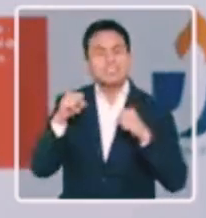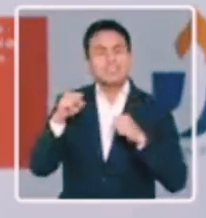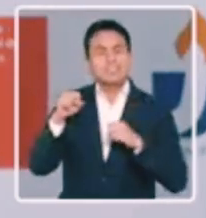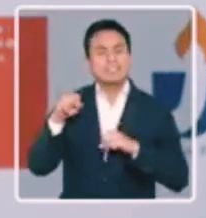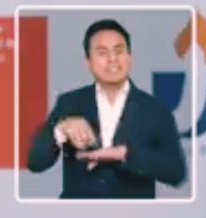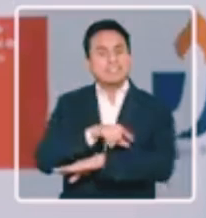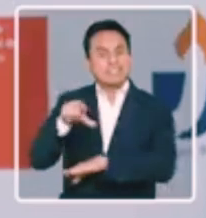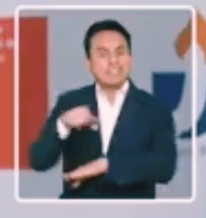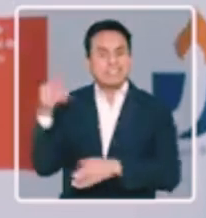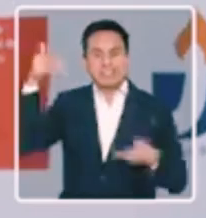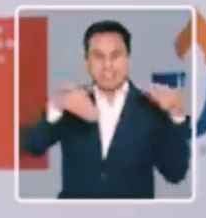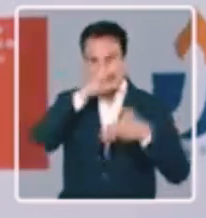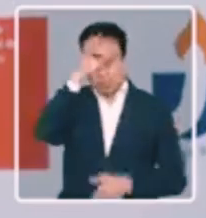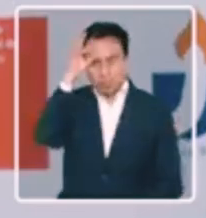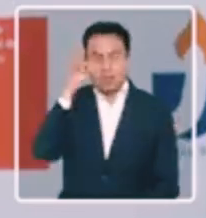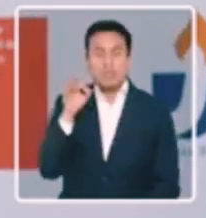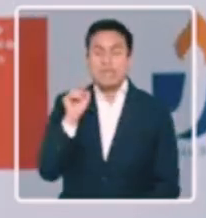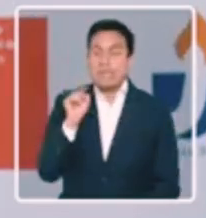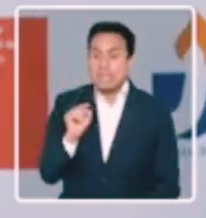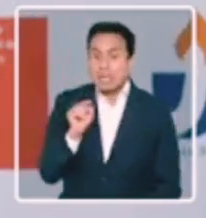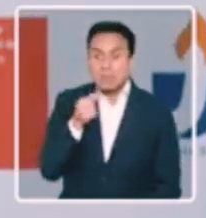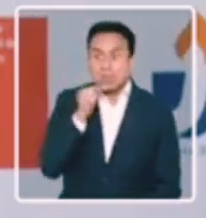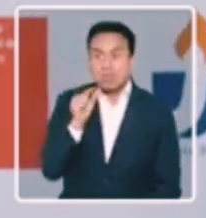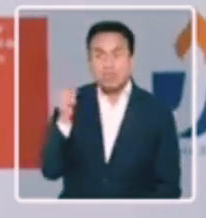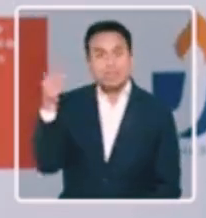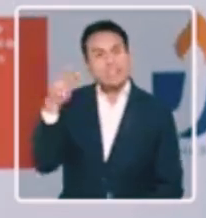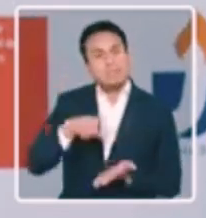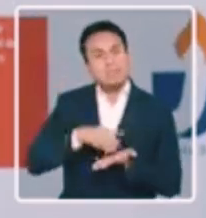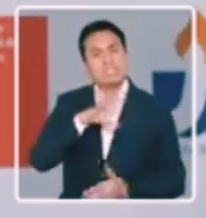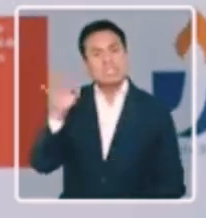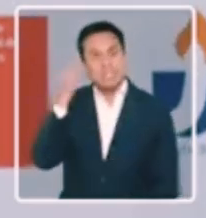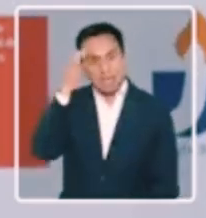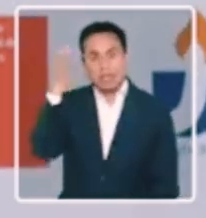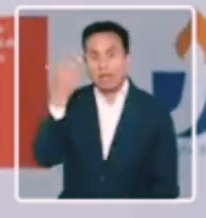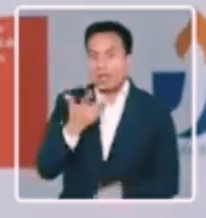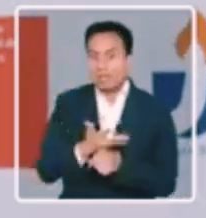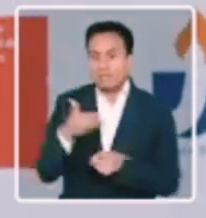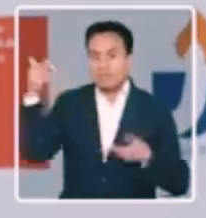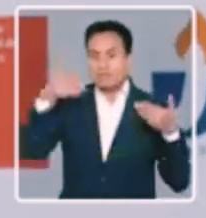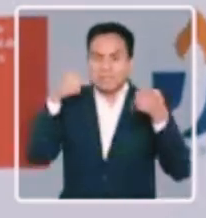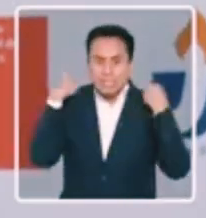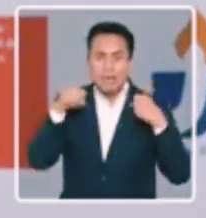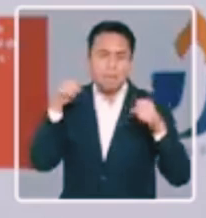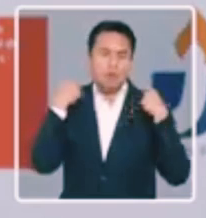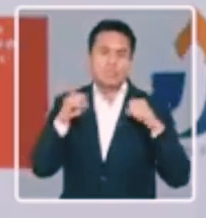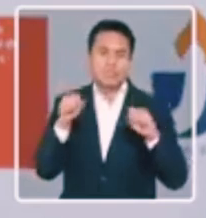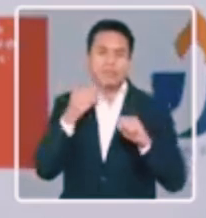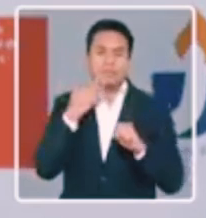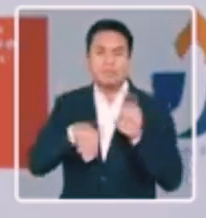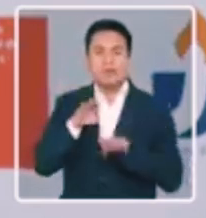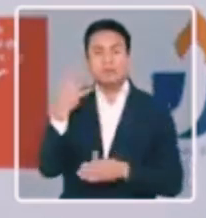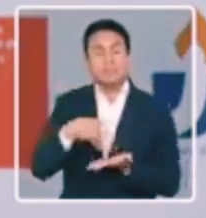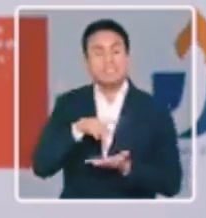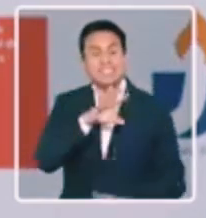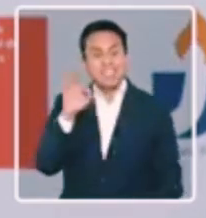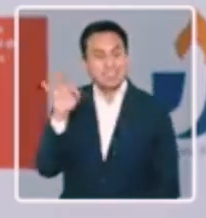regiones del país paí Y para esta versión se espera que lleguen 3500 deportistas y más de